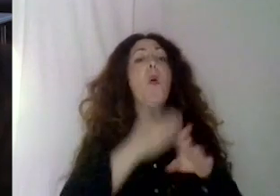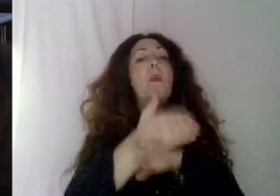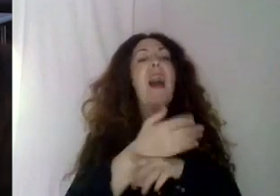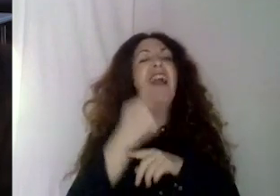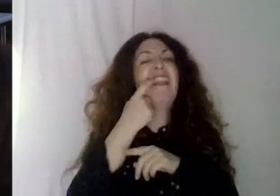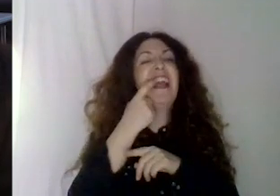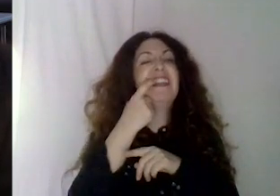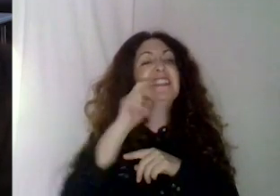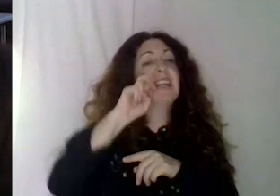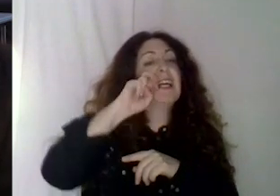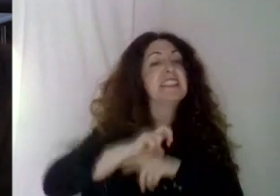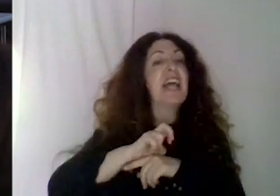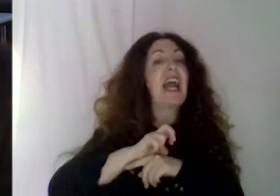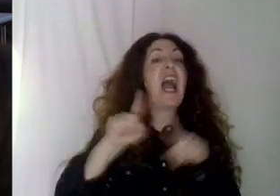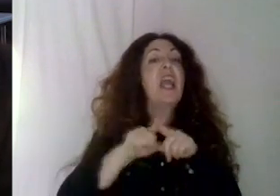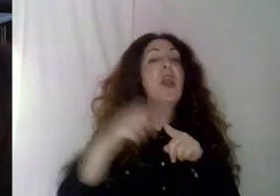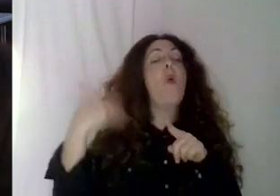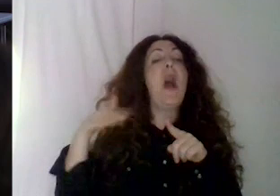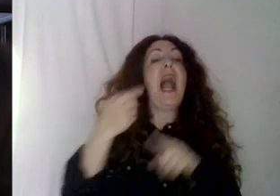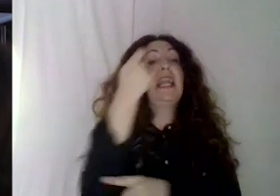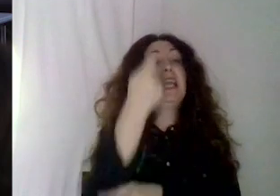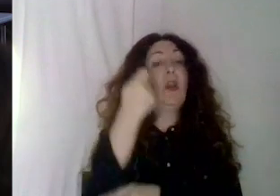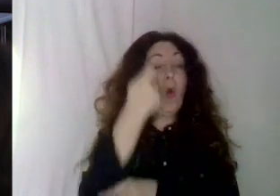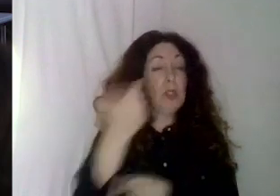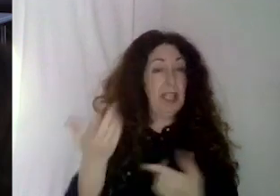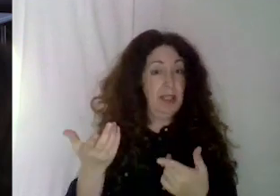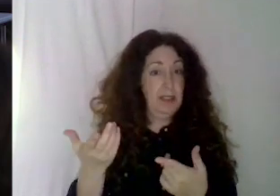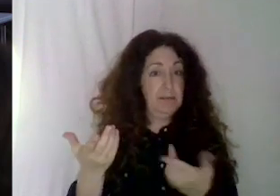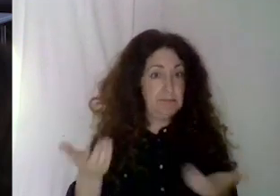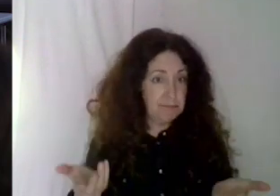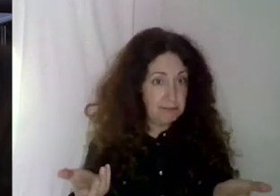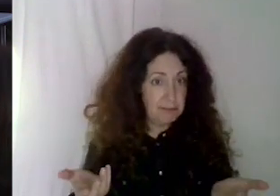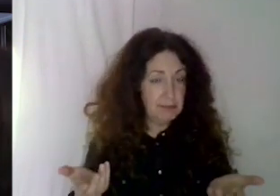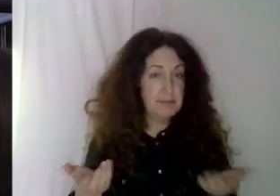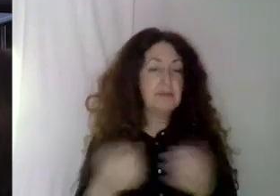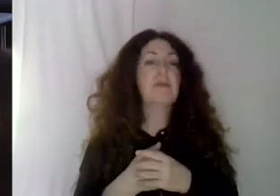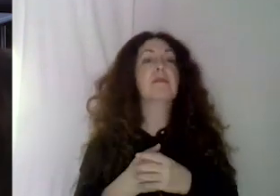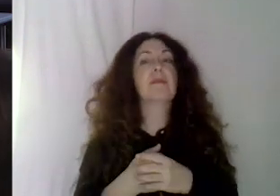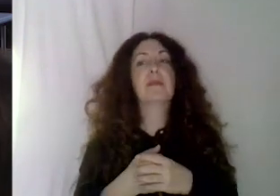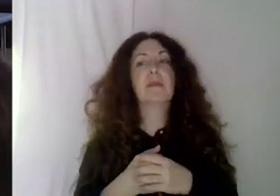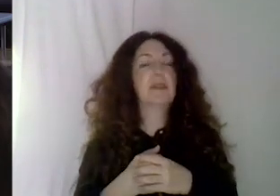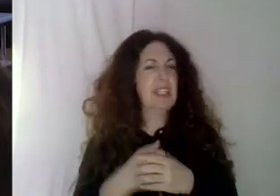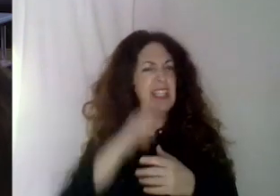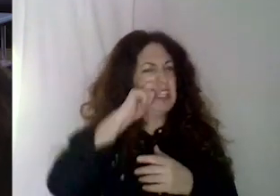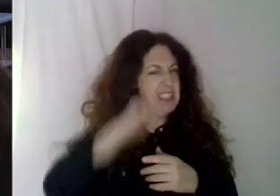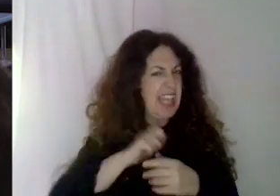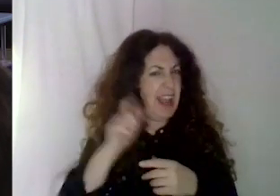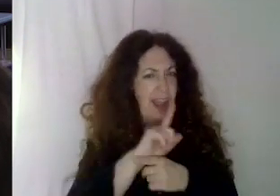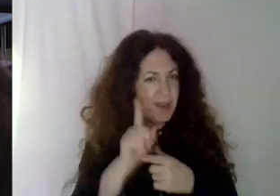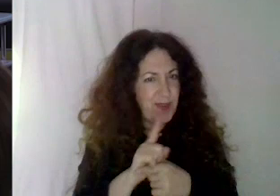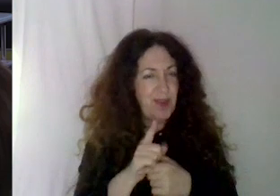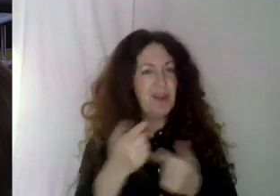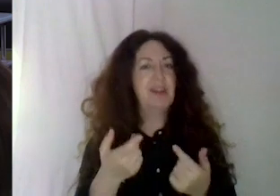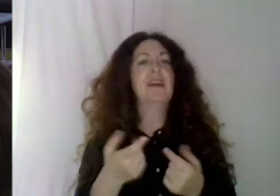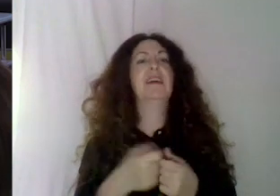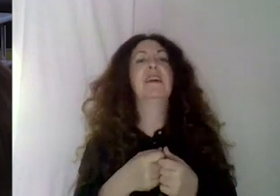Quijote, que eso es un delito y le puedes tú llevar al médico a los tribunales y vas a recibir una buena. Si